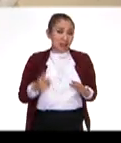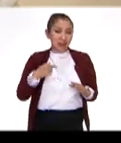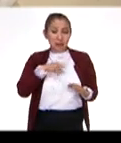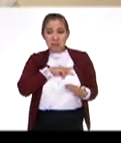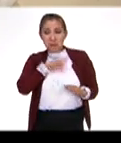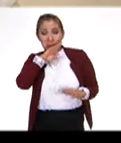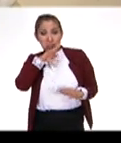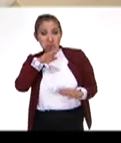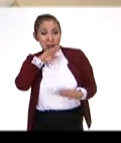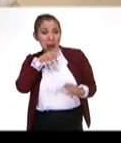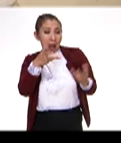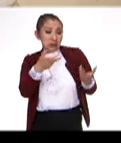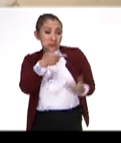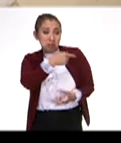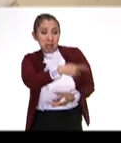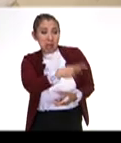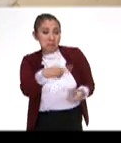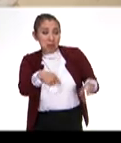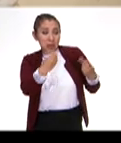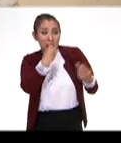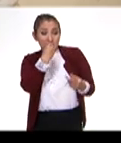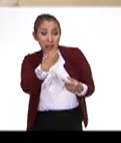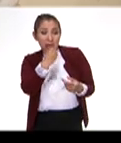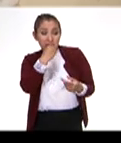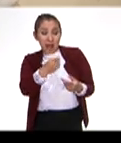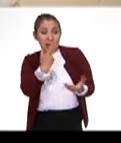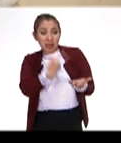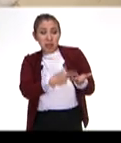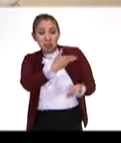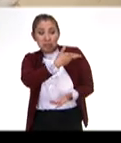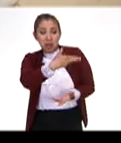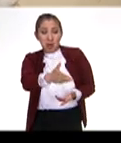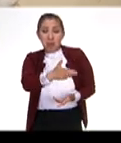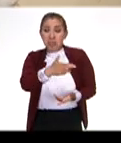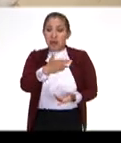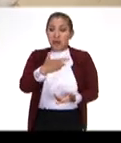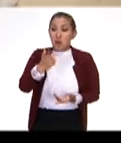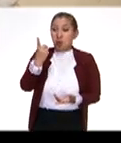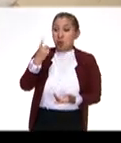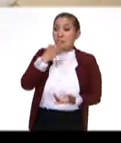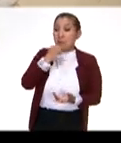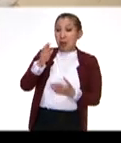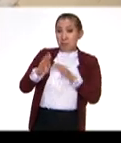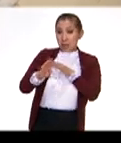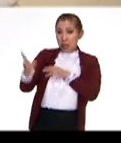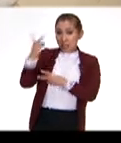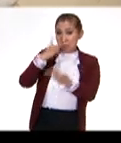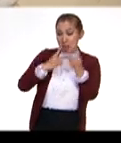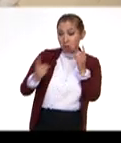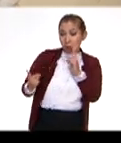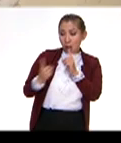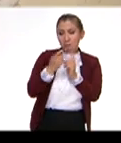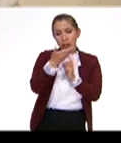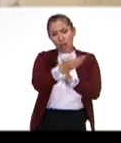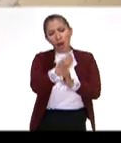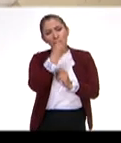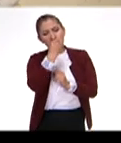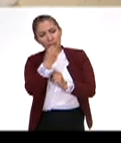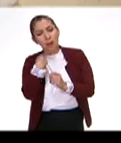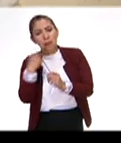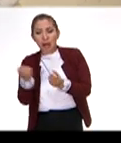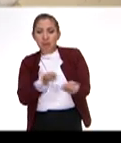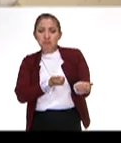mi mamá se dedica a vender comida, tiene una fonda. Un migrante llegó ahí, pidió comida porque